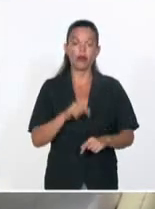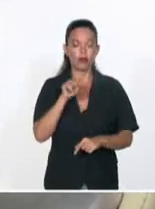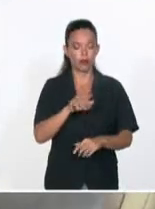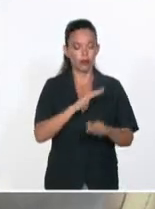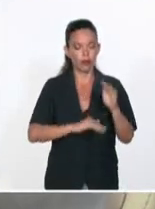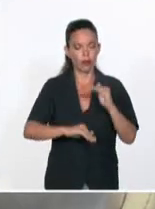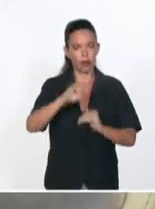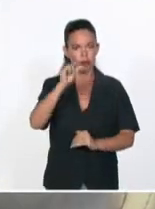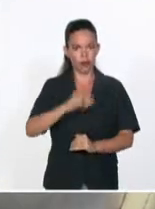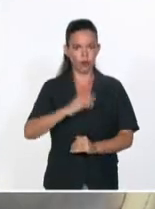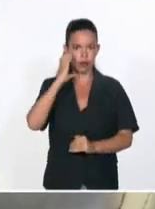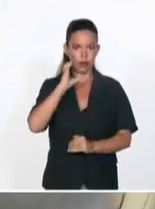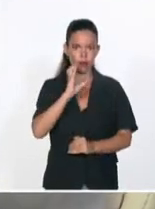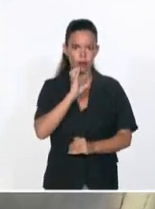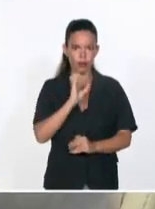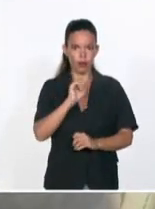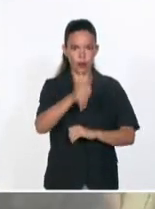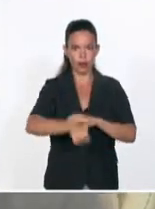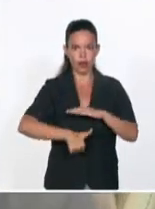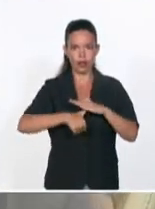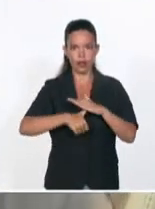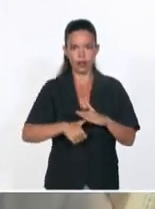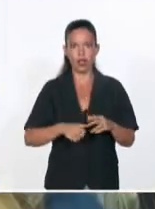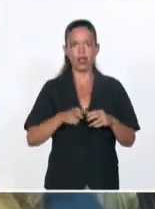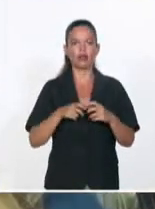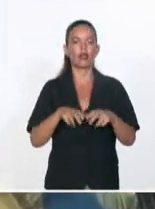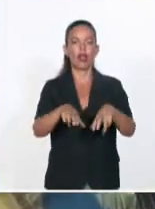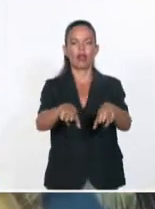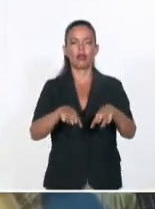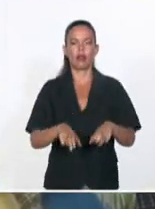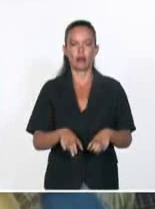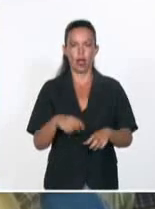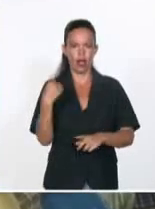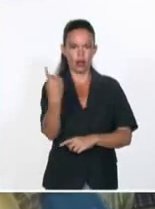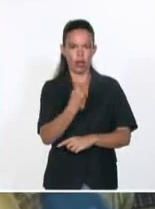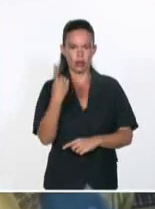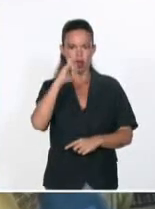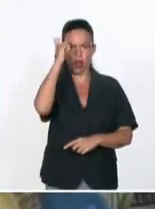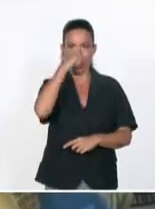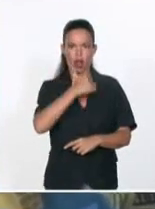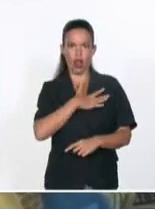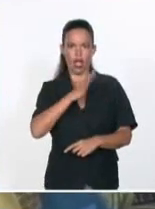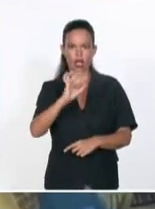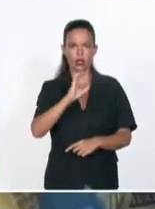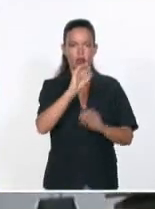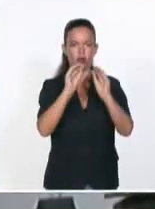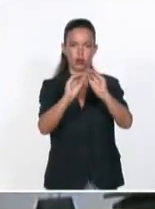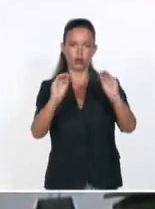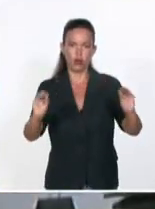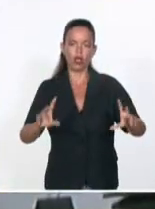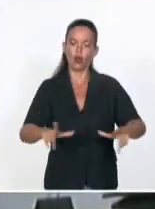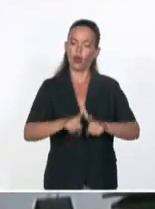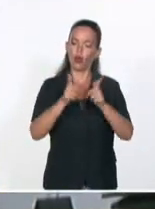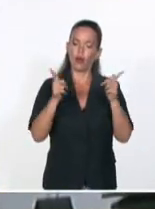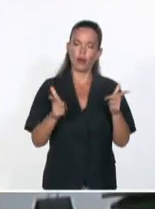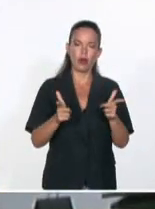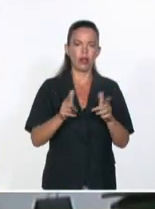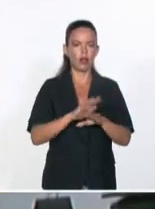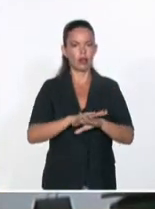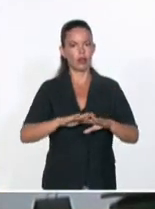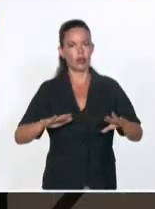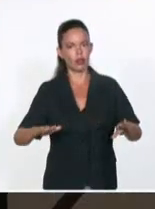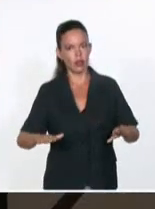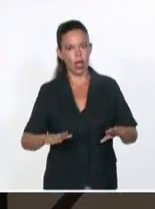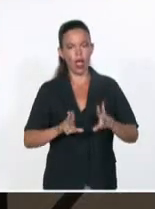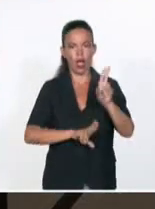presidente de la Asamblea Nacional del Poder Popular, Esteban Lasso Hernández, hizo un llamado a cumplir cuanto antes los acuerdos de la más reciente sesión